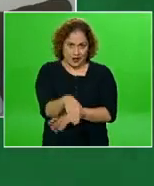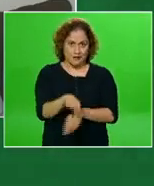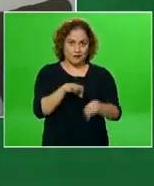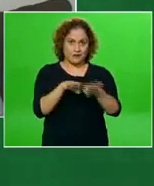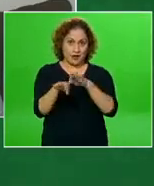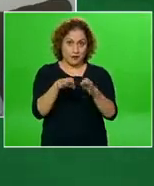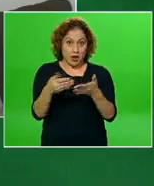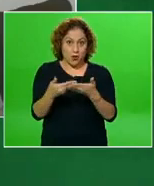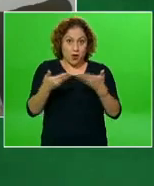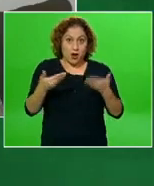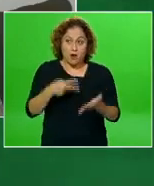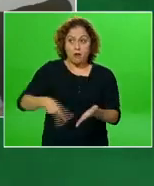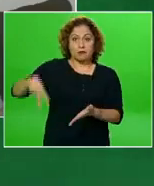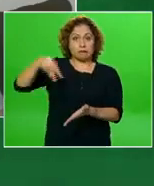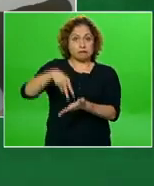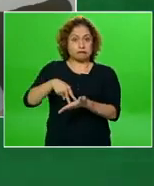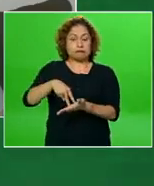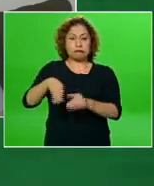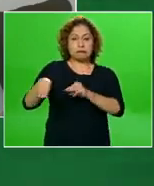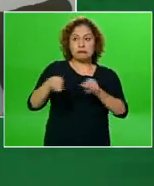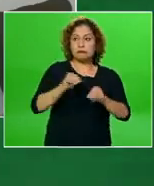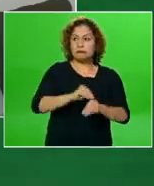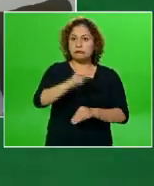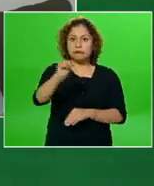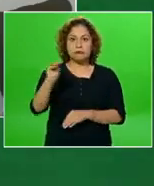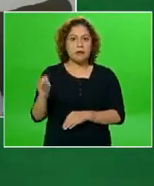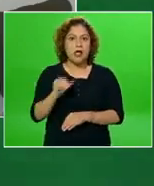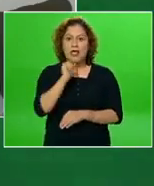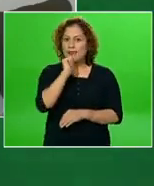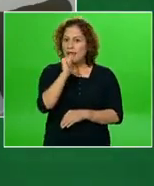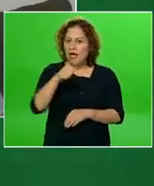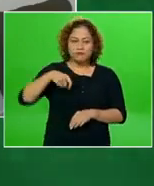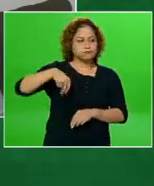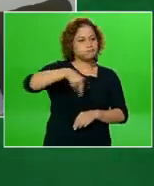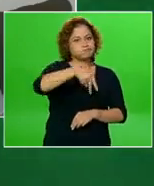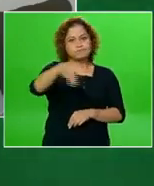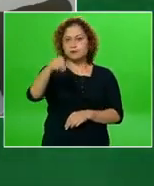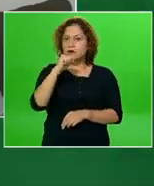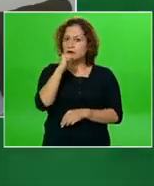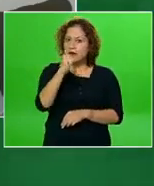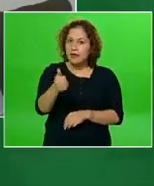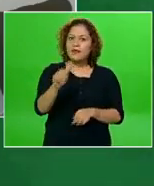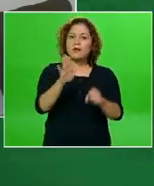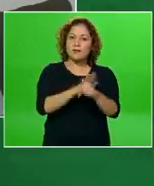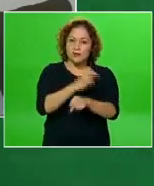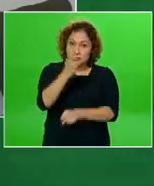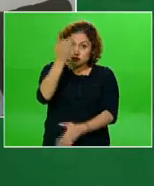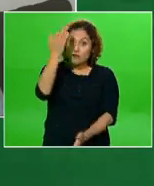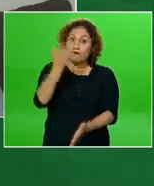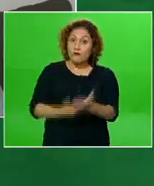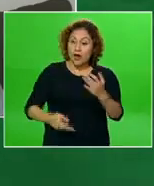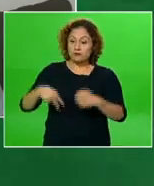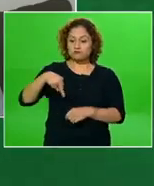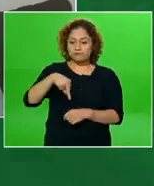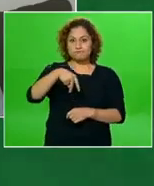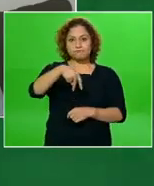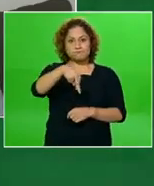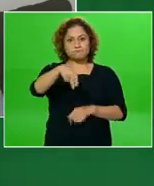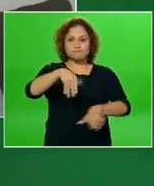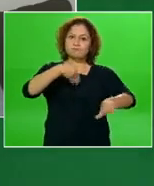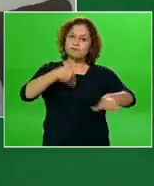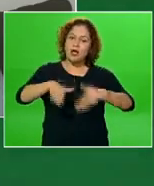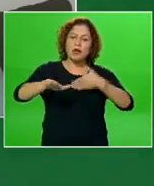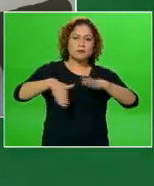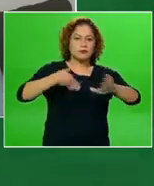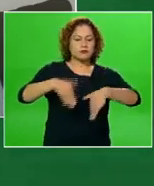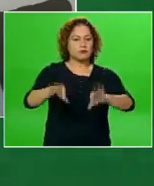del movimiento constante lo que significa que tenemos que hacer un esfuerzo en la caminata es excelente esencialmente